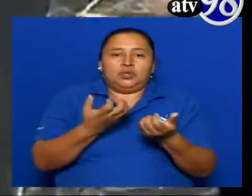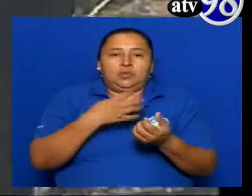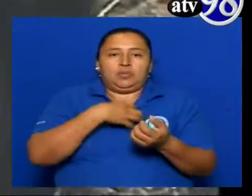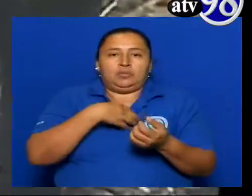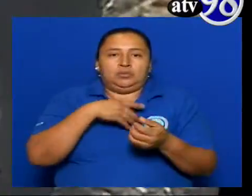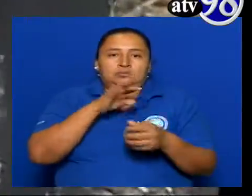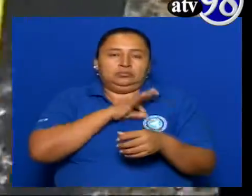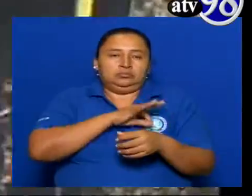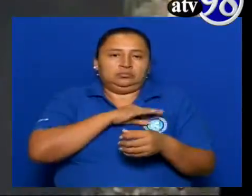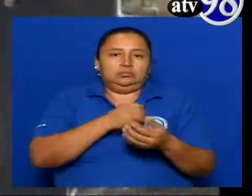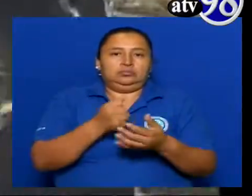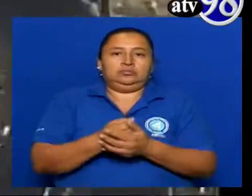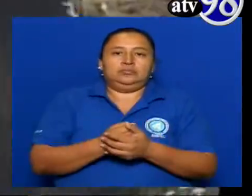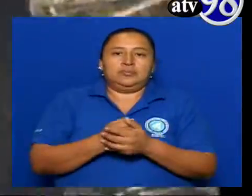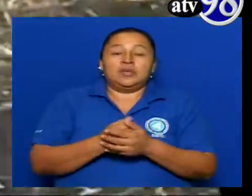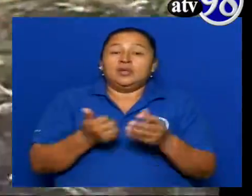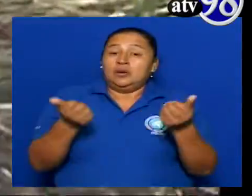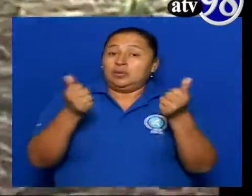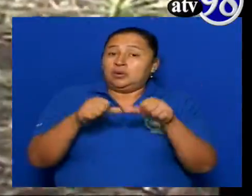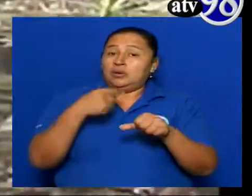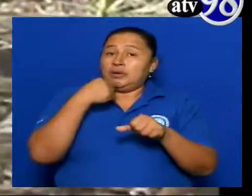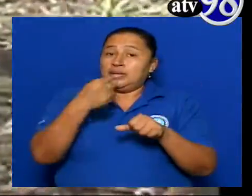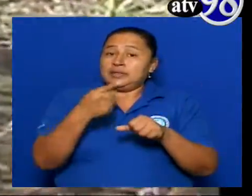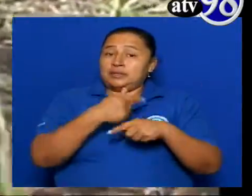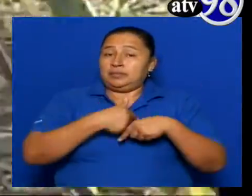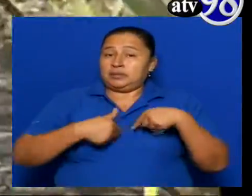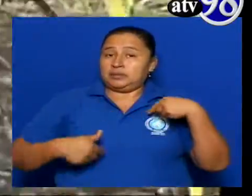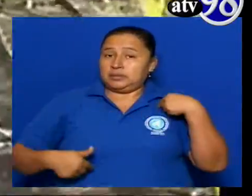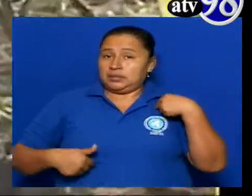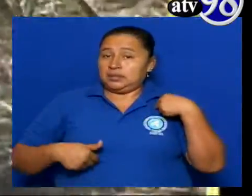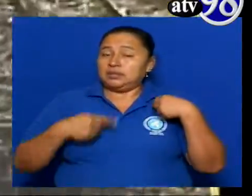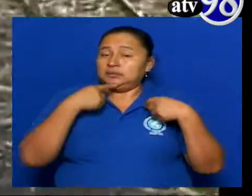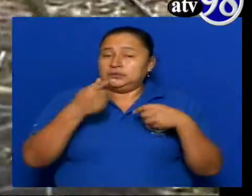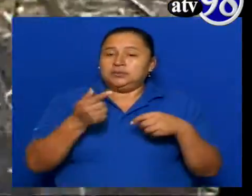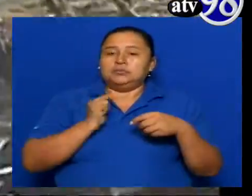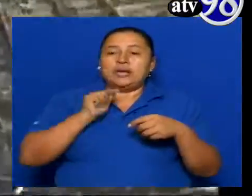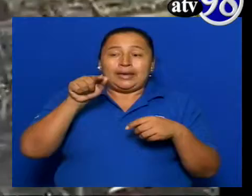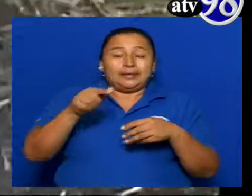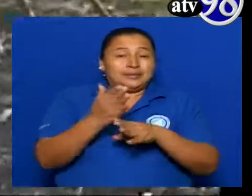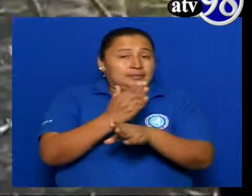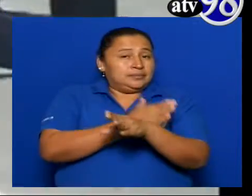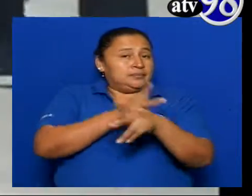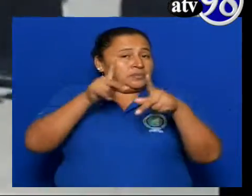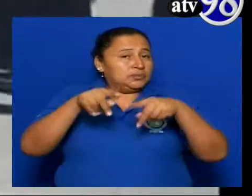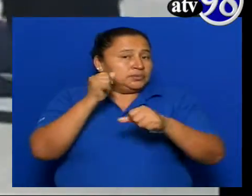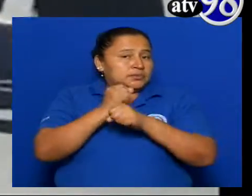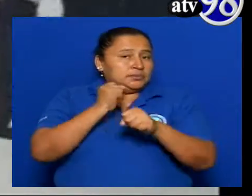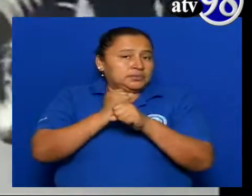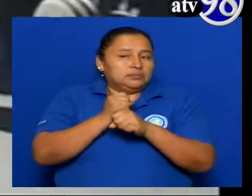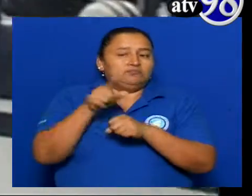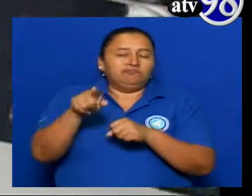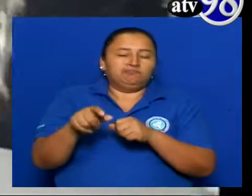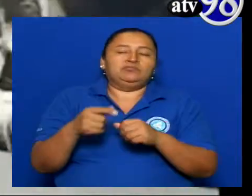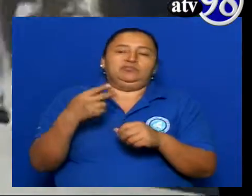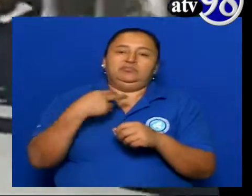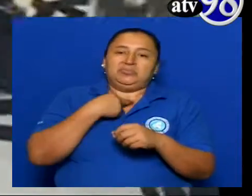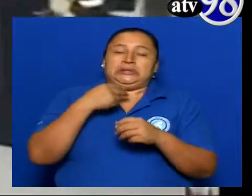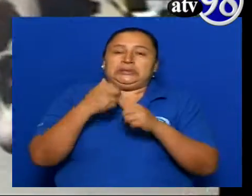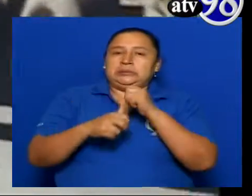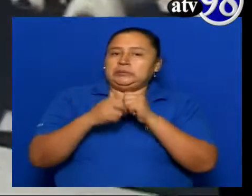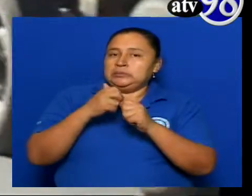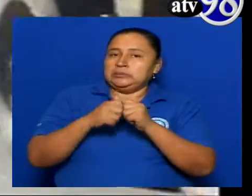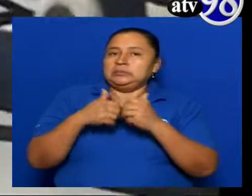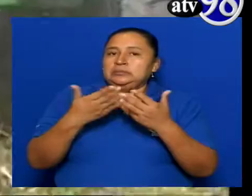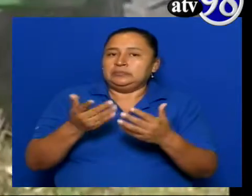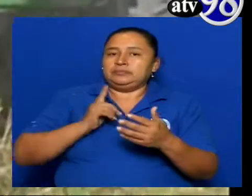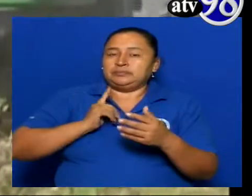laboral. Según el acuerdo presidencial, estos extrabajadores del azúcar fueron afectados por las privatizaciones